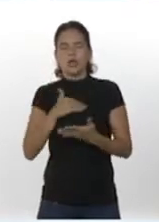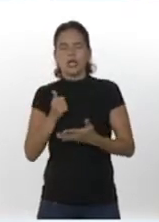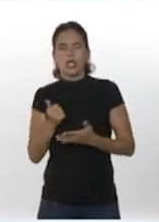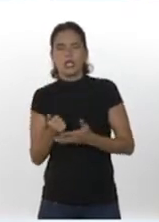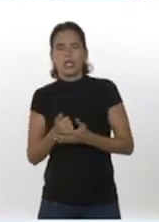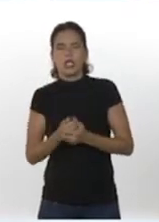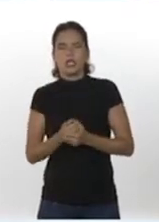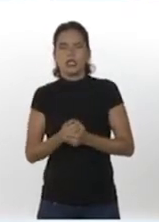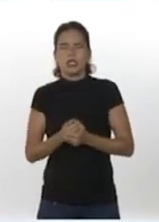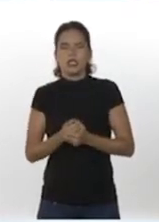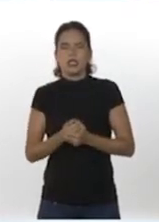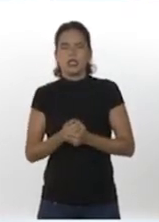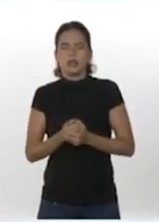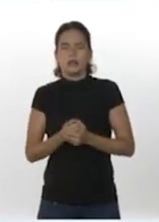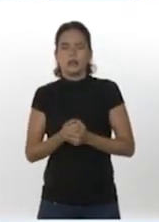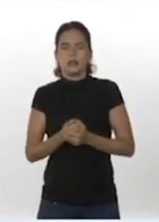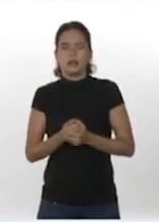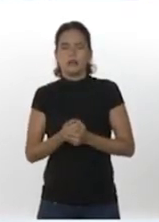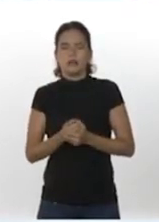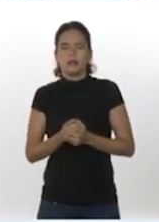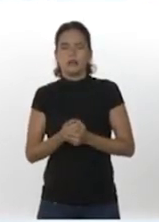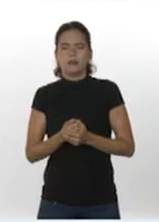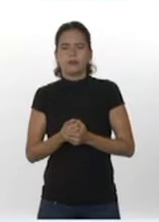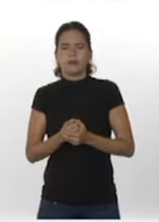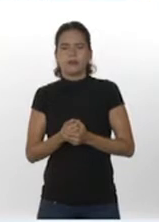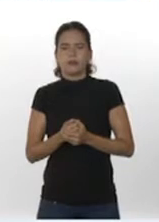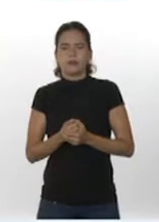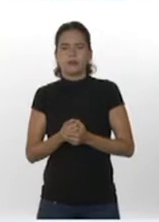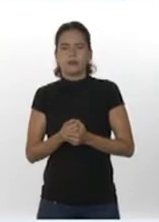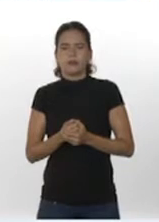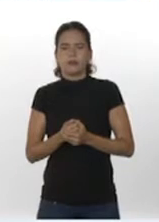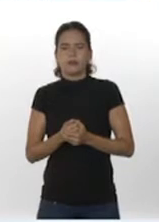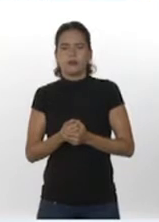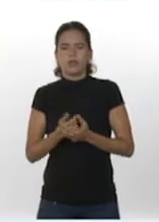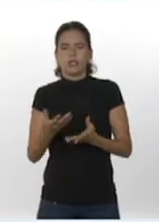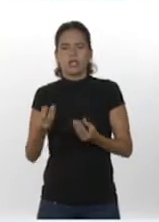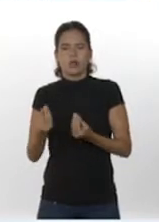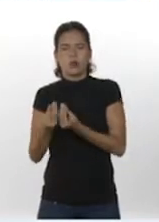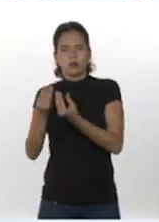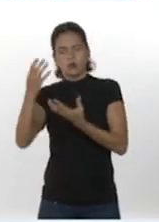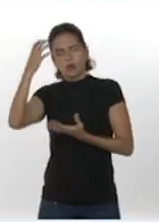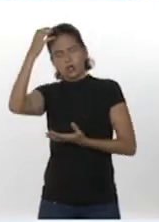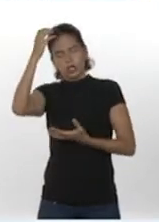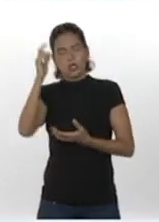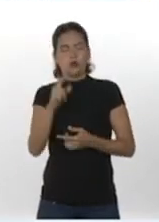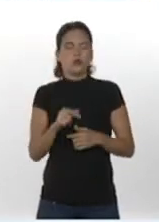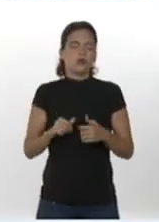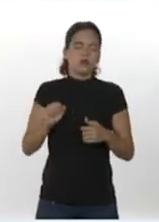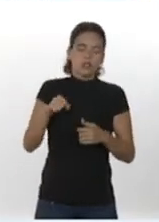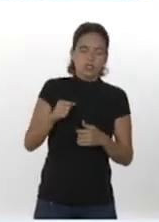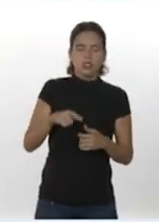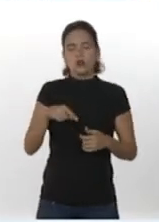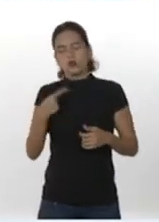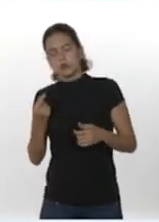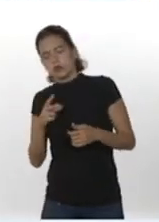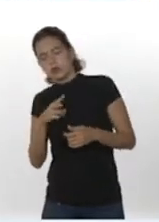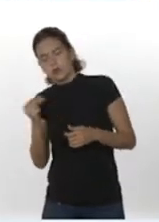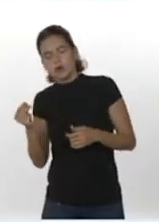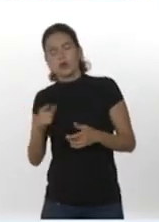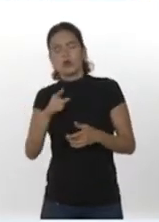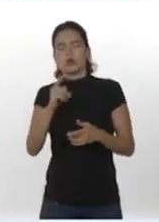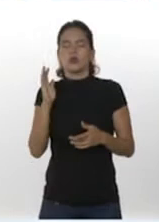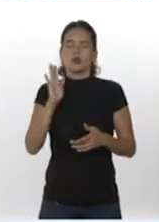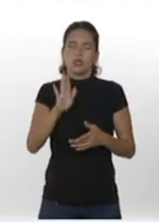diputados de las provincias querían estar a favor del rey, unos sí y otros no. Entonces eso trajo